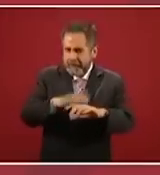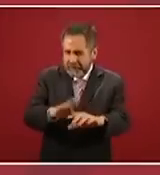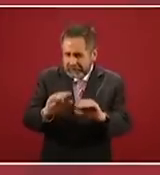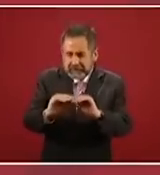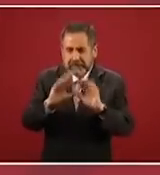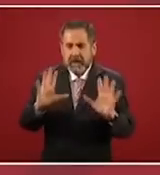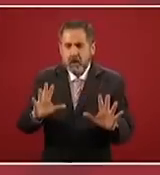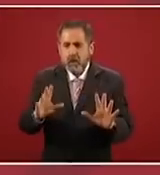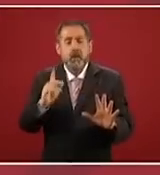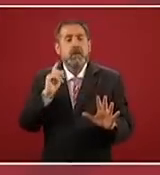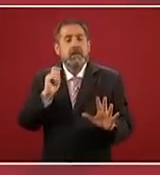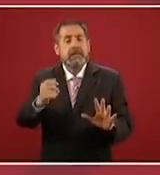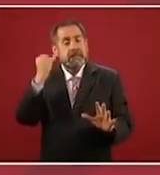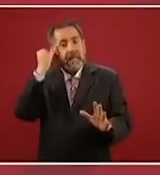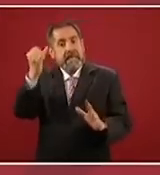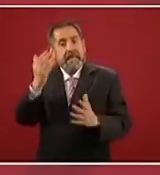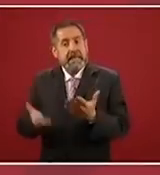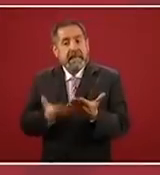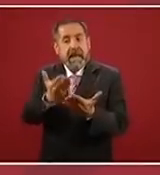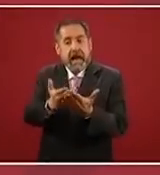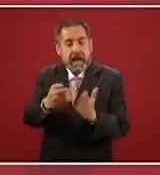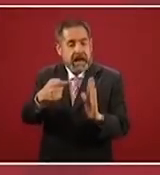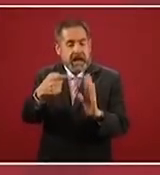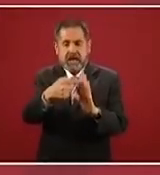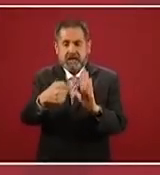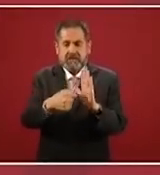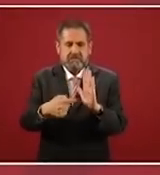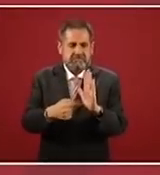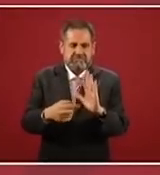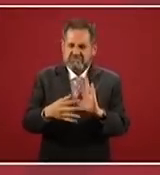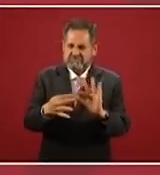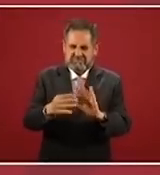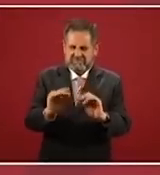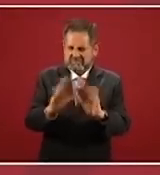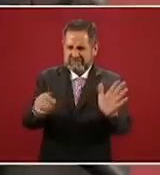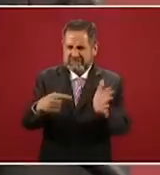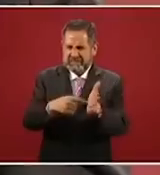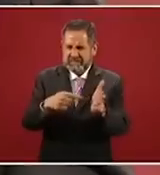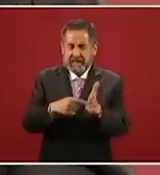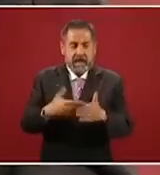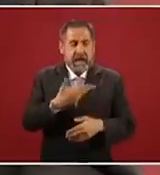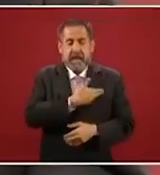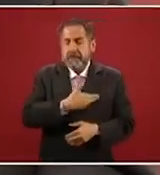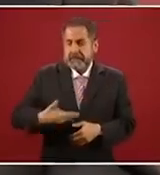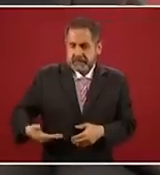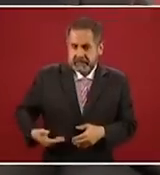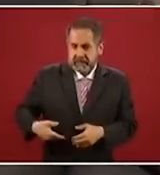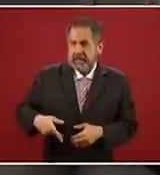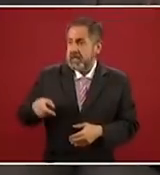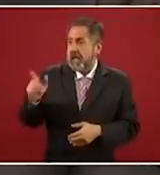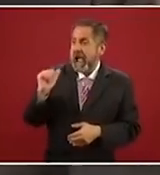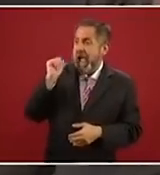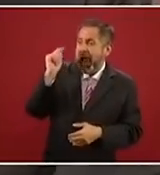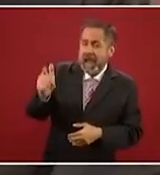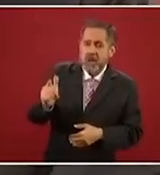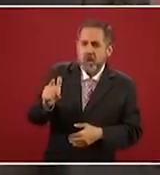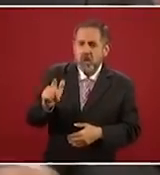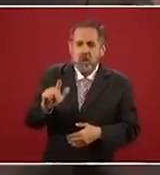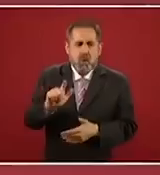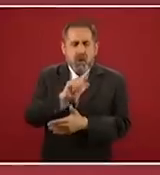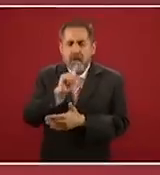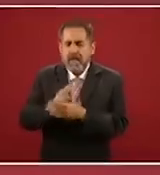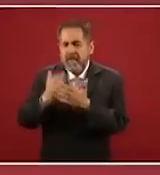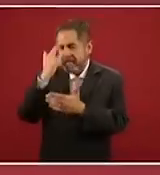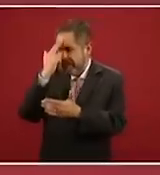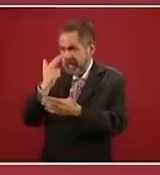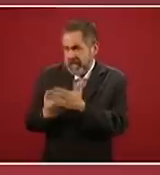una iniciativa que dice, palabras más, palabras menos, que el presidente se le puede